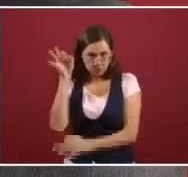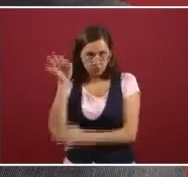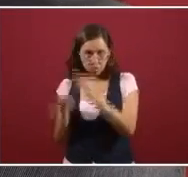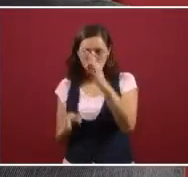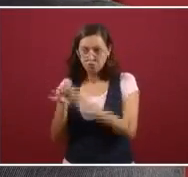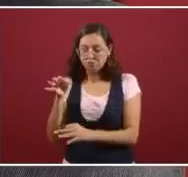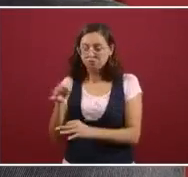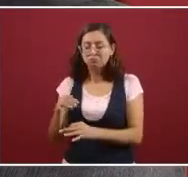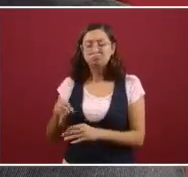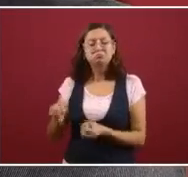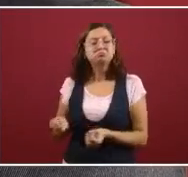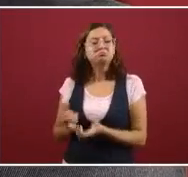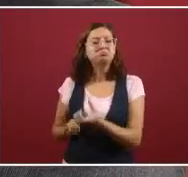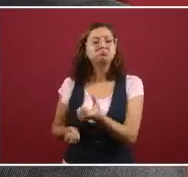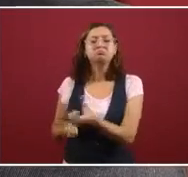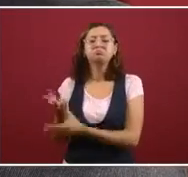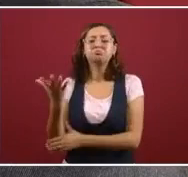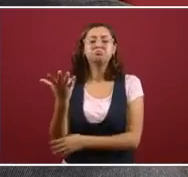de julio.